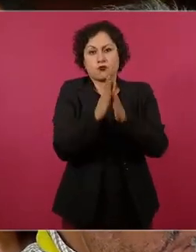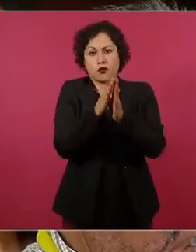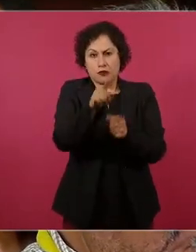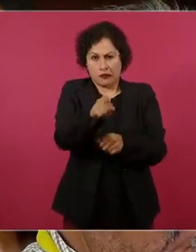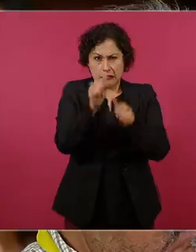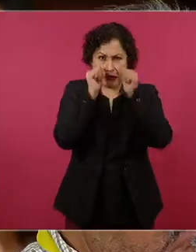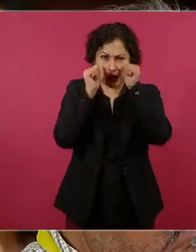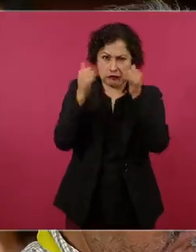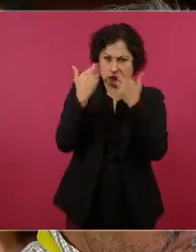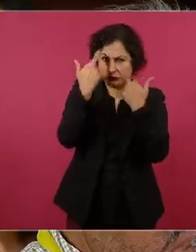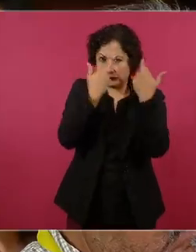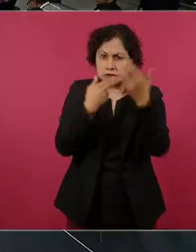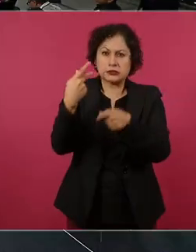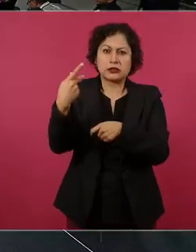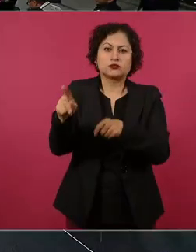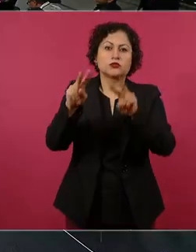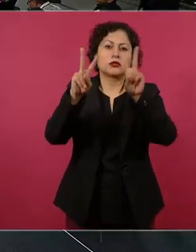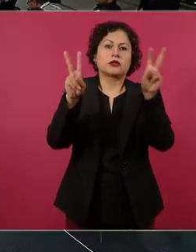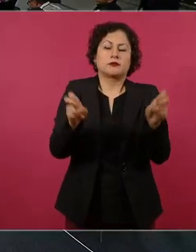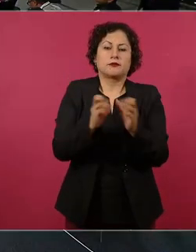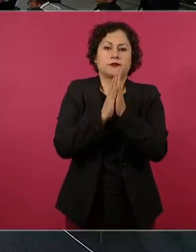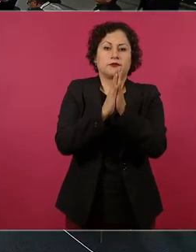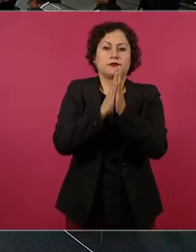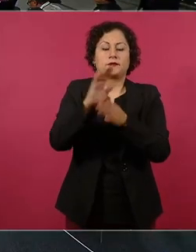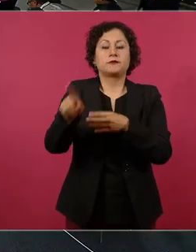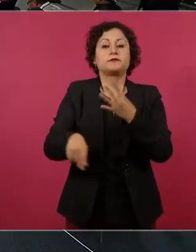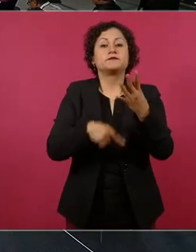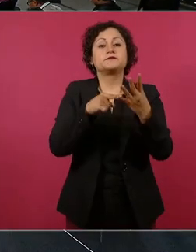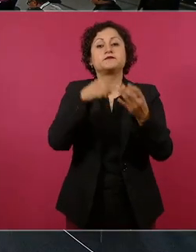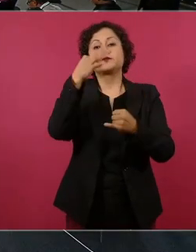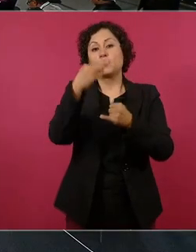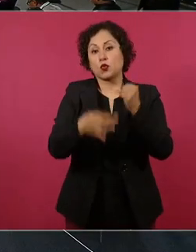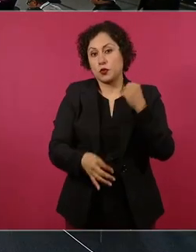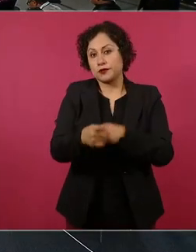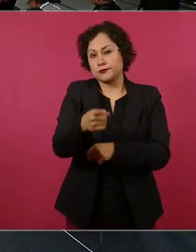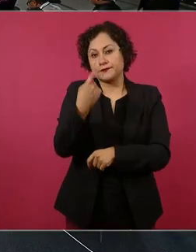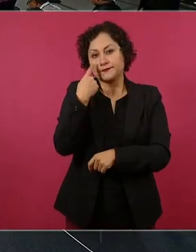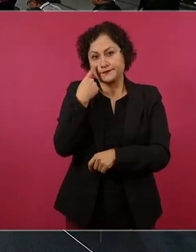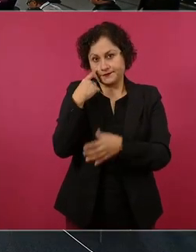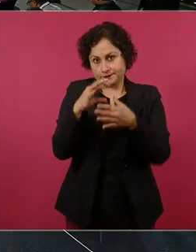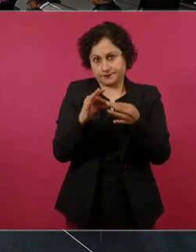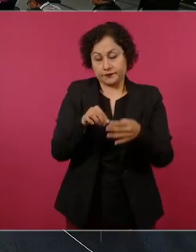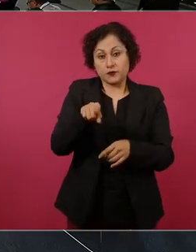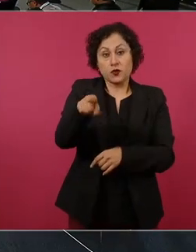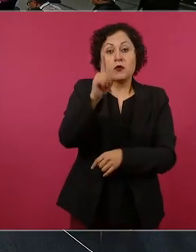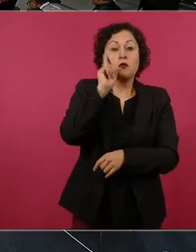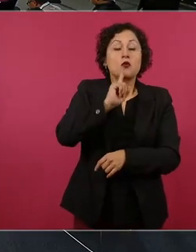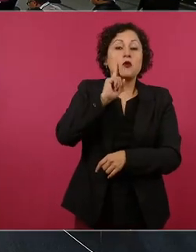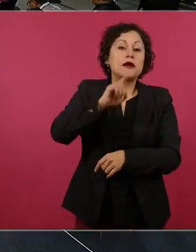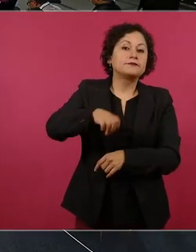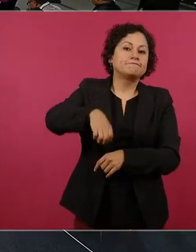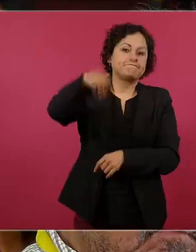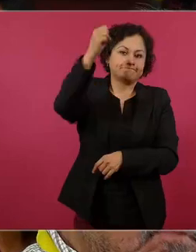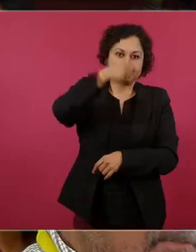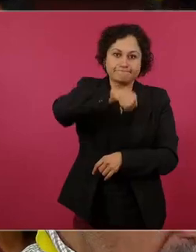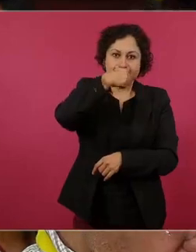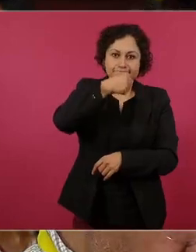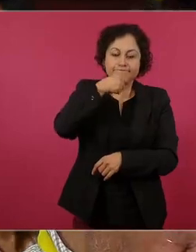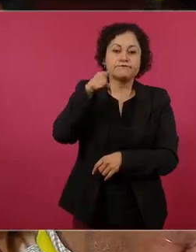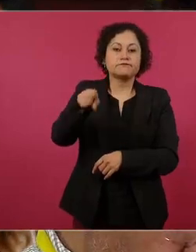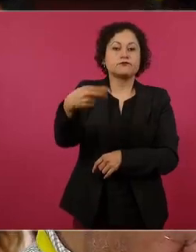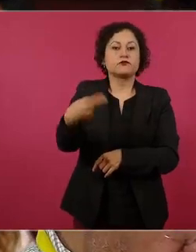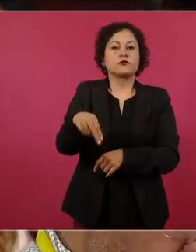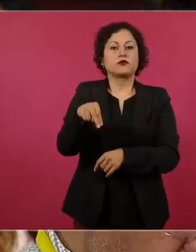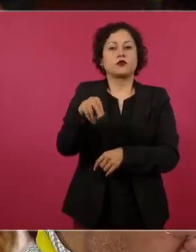revisado su asunto. Y por último, fíjense que una señora de la tercera edad, Norberta